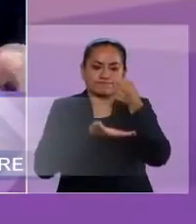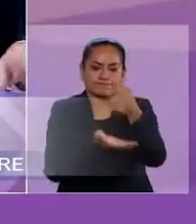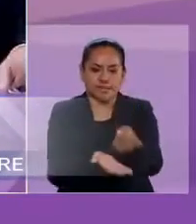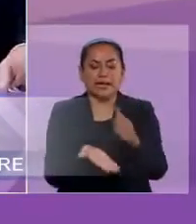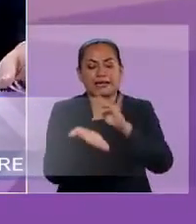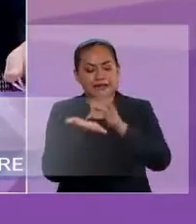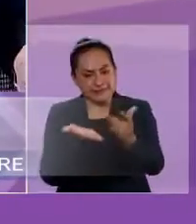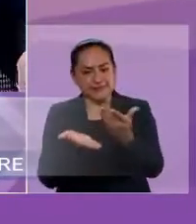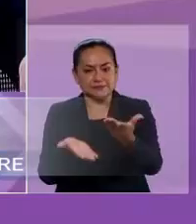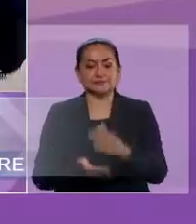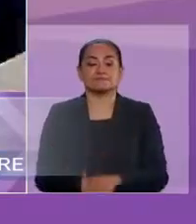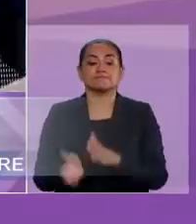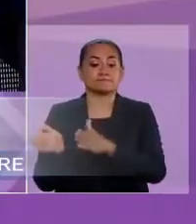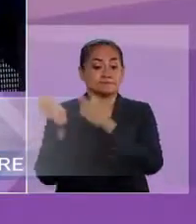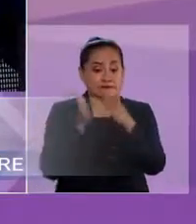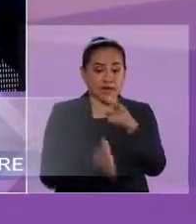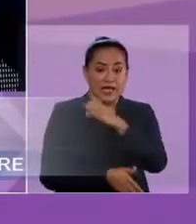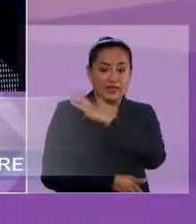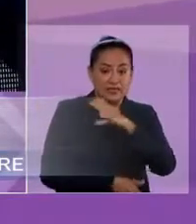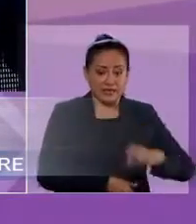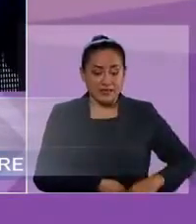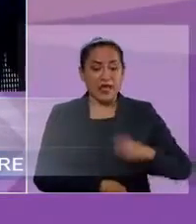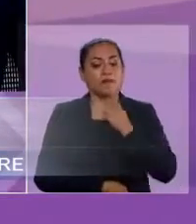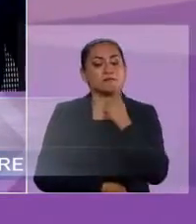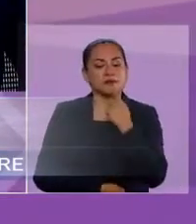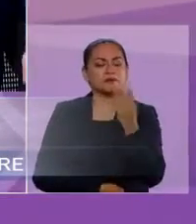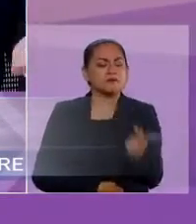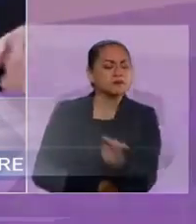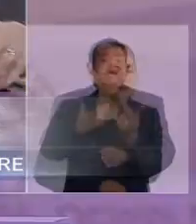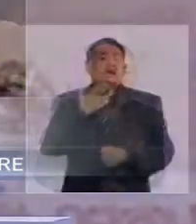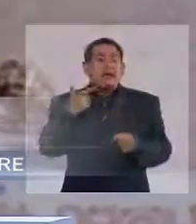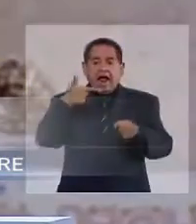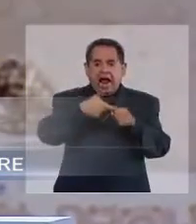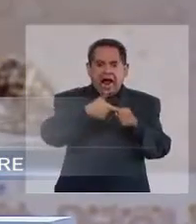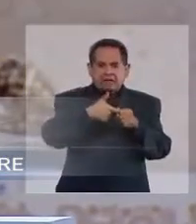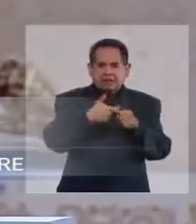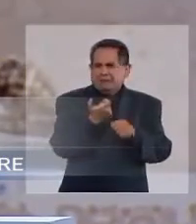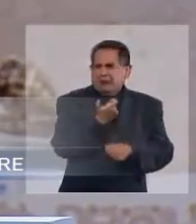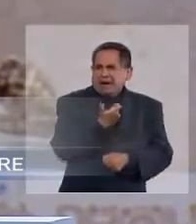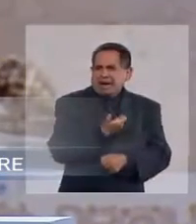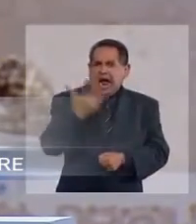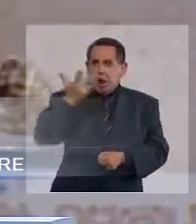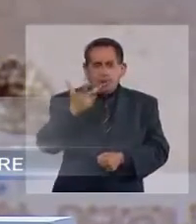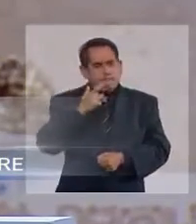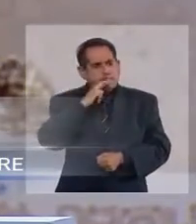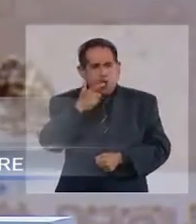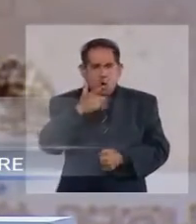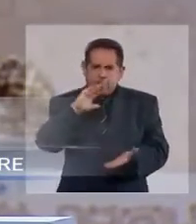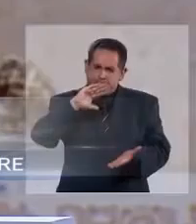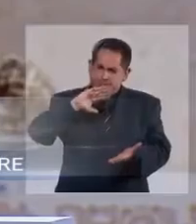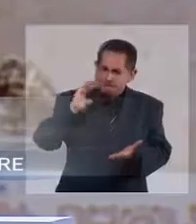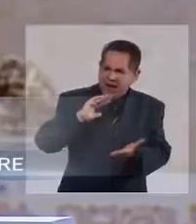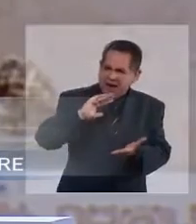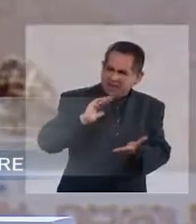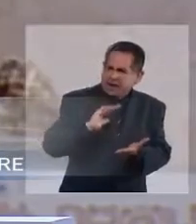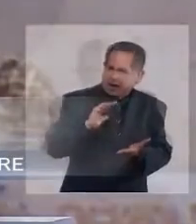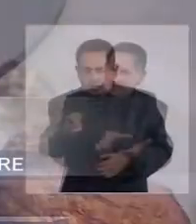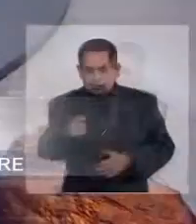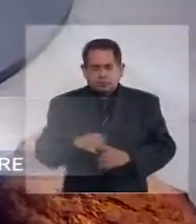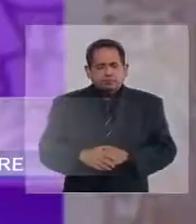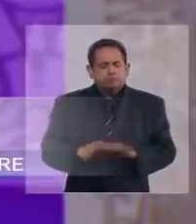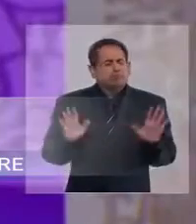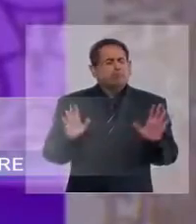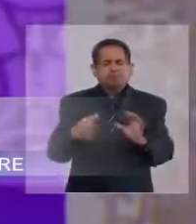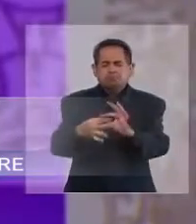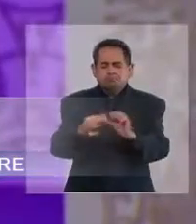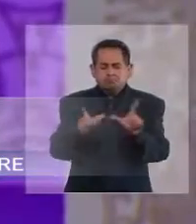vieron al menos un minuto del programa, lo que significa que 2 de cada 5 personas que encendieron su televisor entre las 21 horas